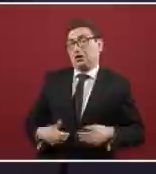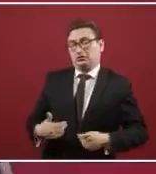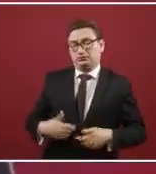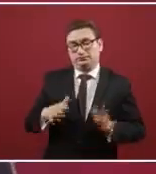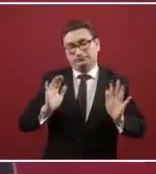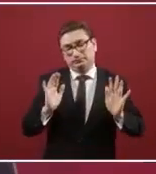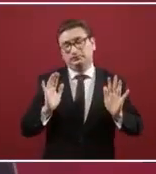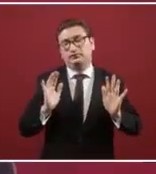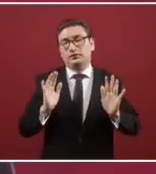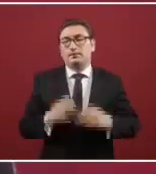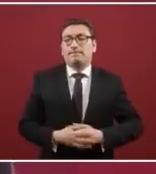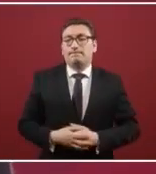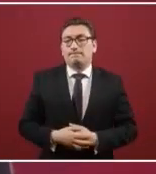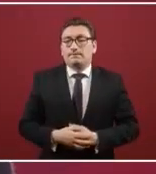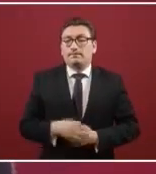pero